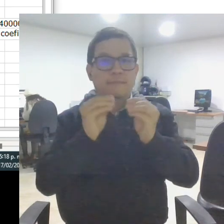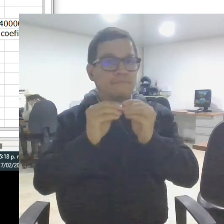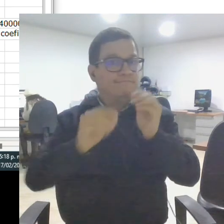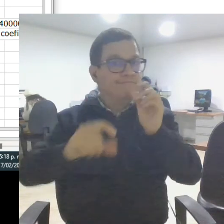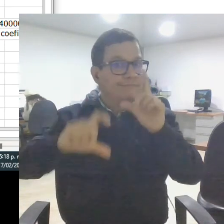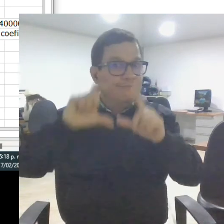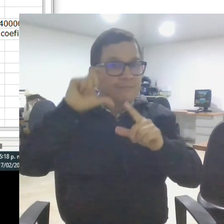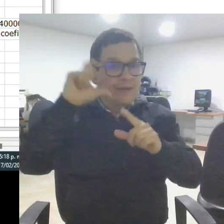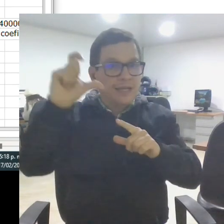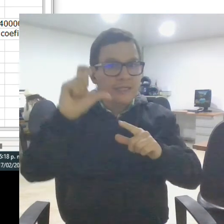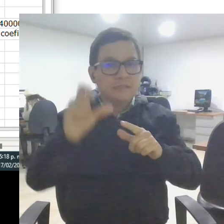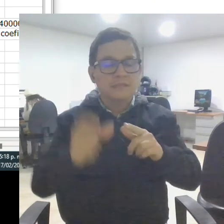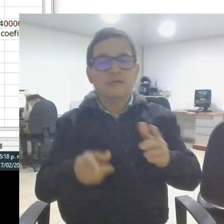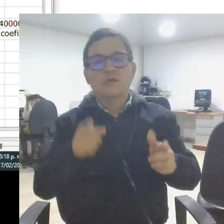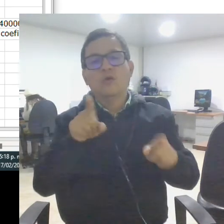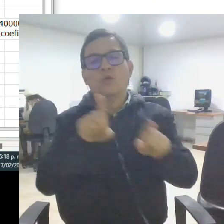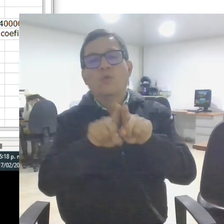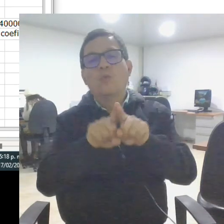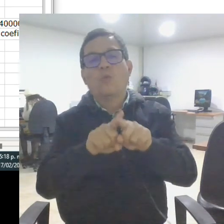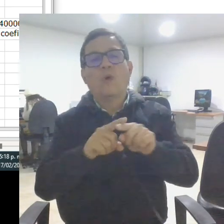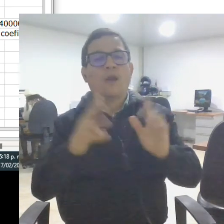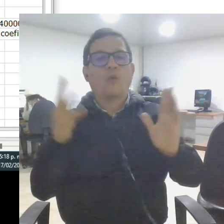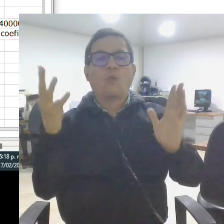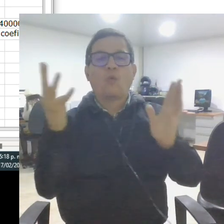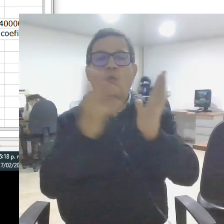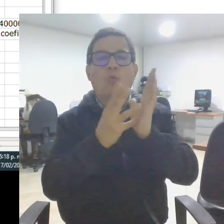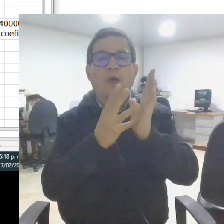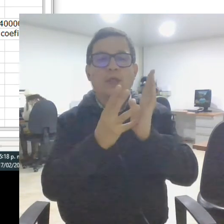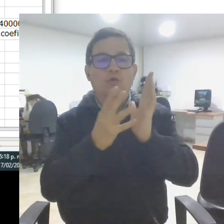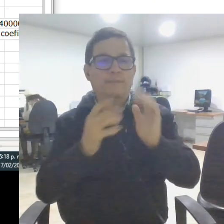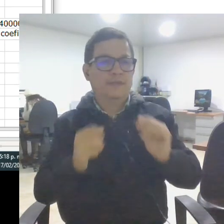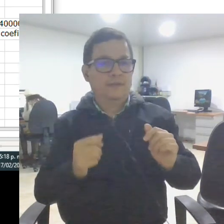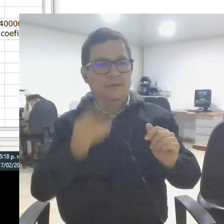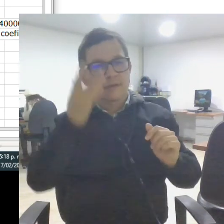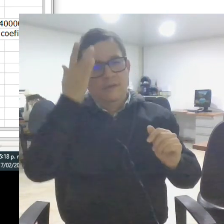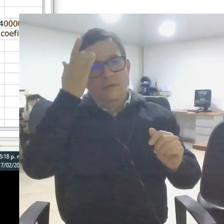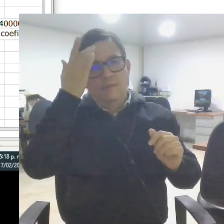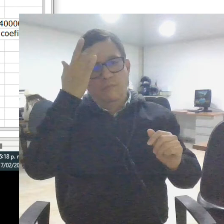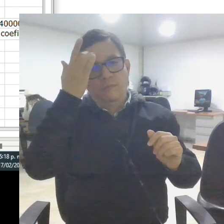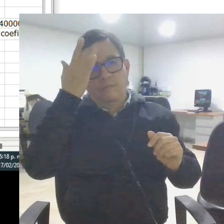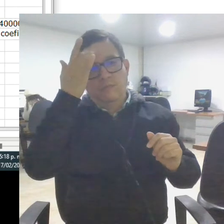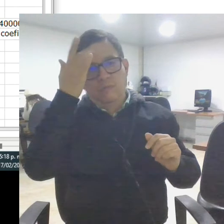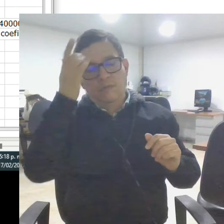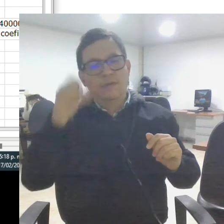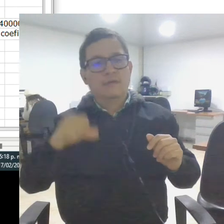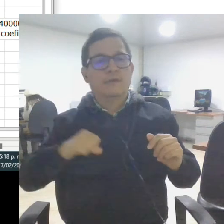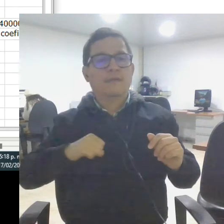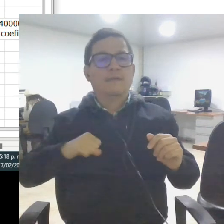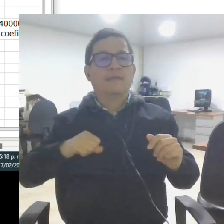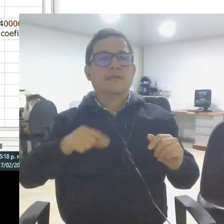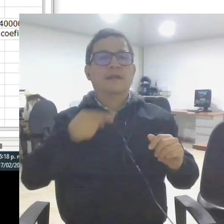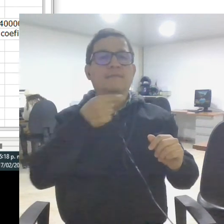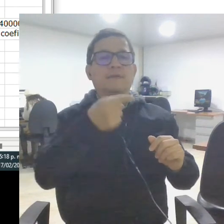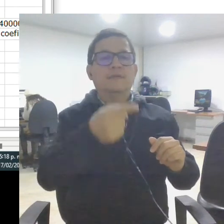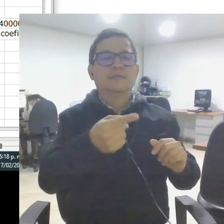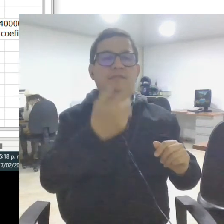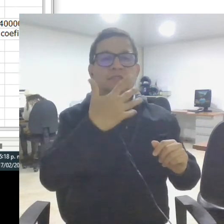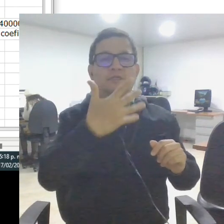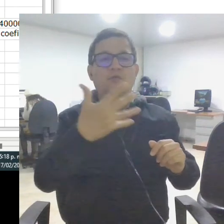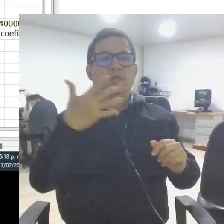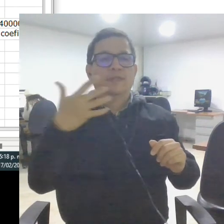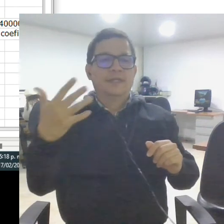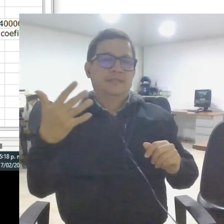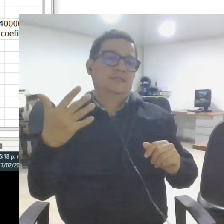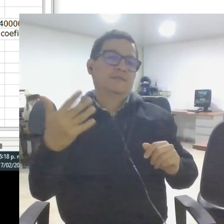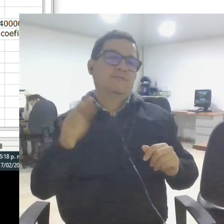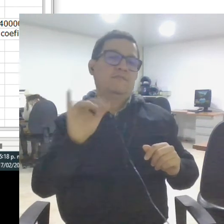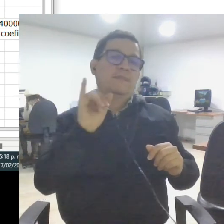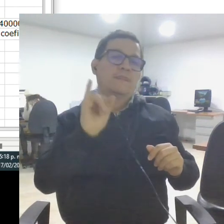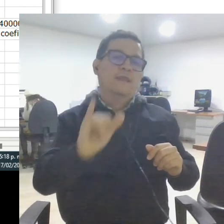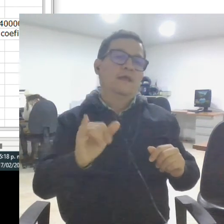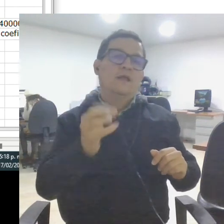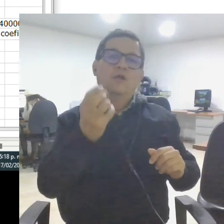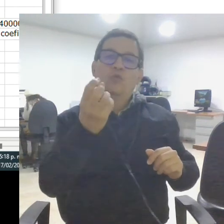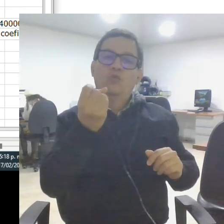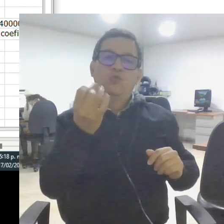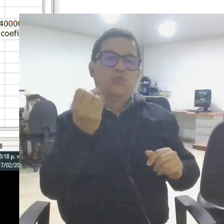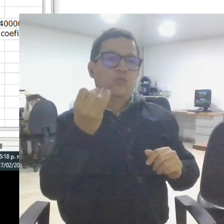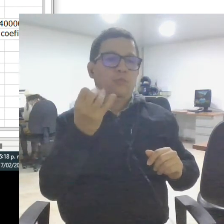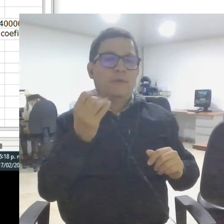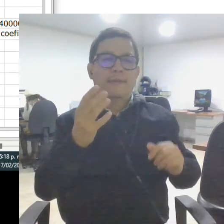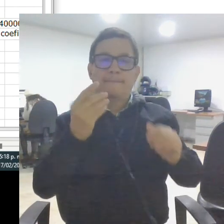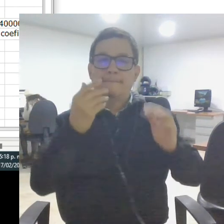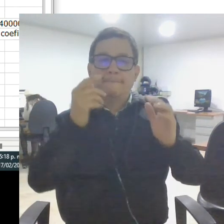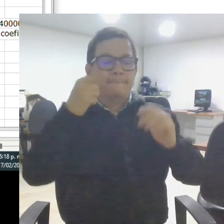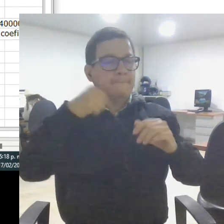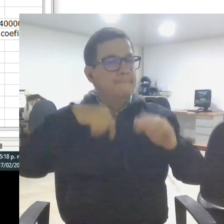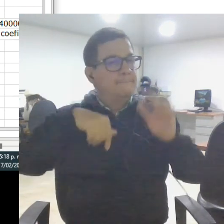pivote es 4000. ¿Por qué? Porque tenemos este menos 55 que es el valor